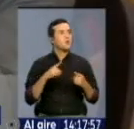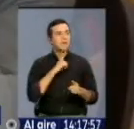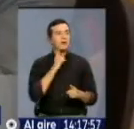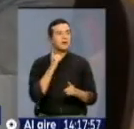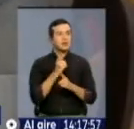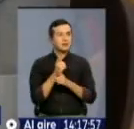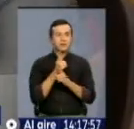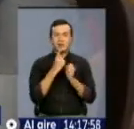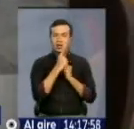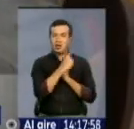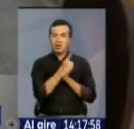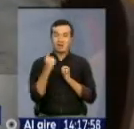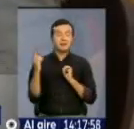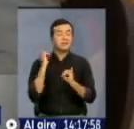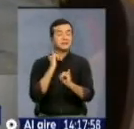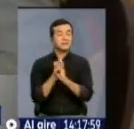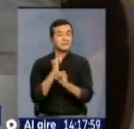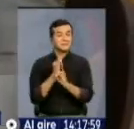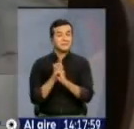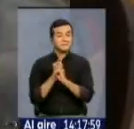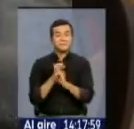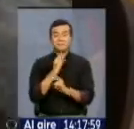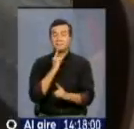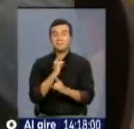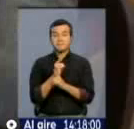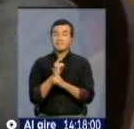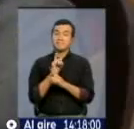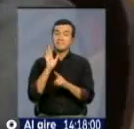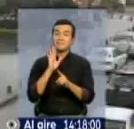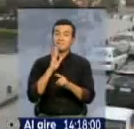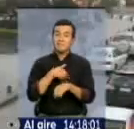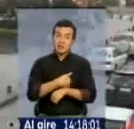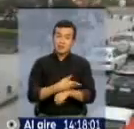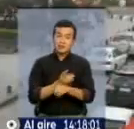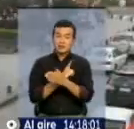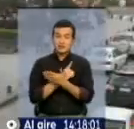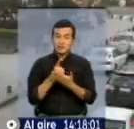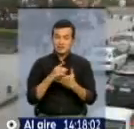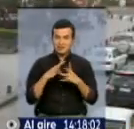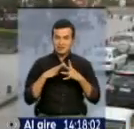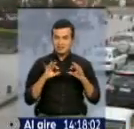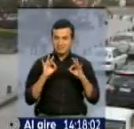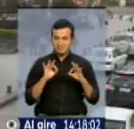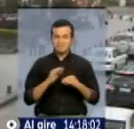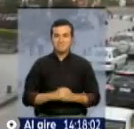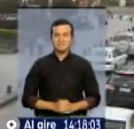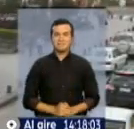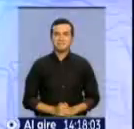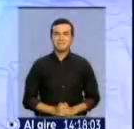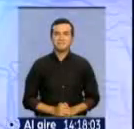que tuvieron cada una de las instituciones en todo el feriado. Alberto Ochoa, Ecuador TV.